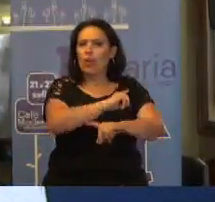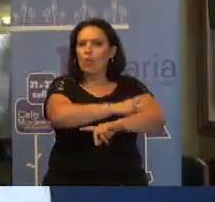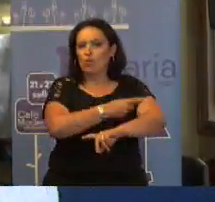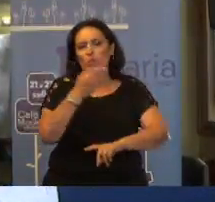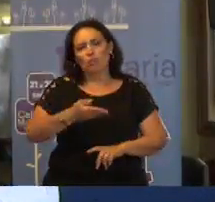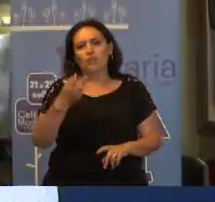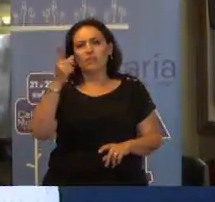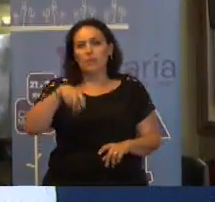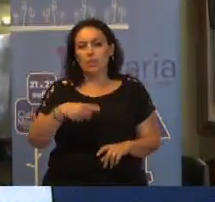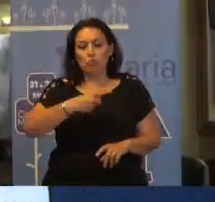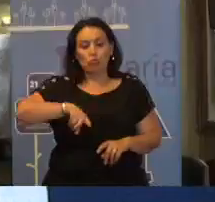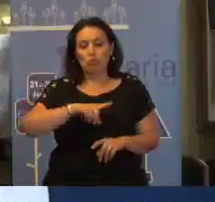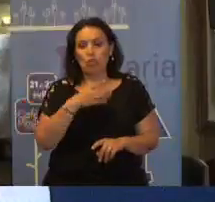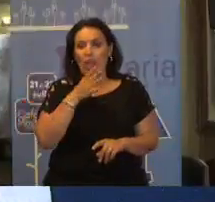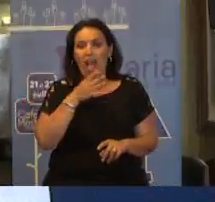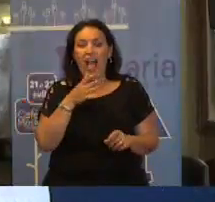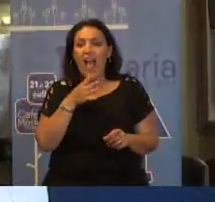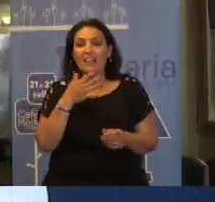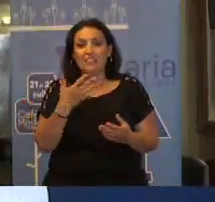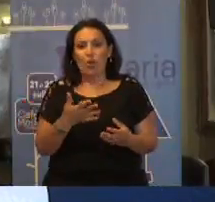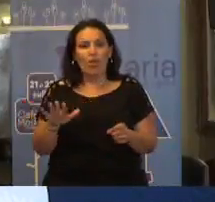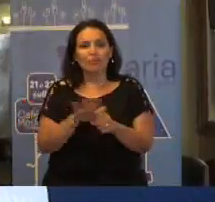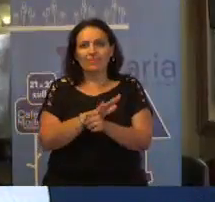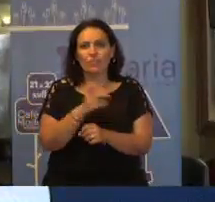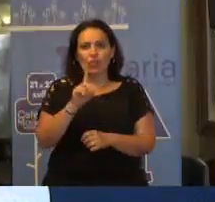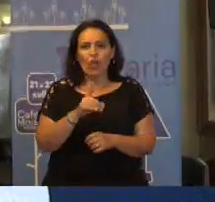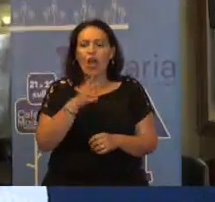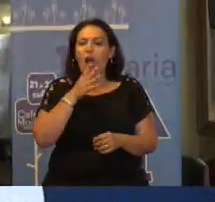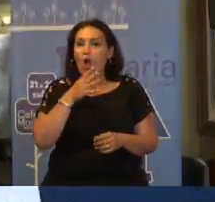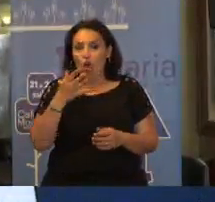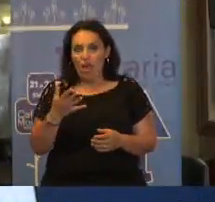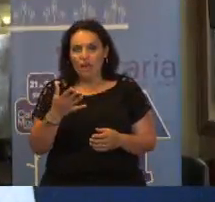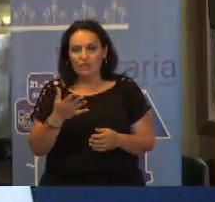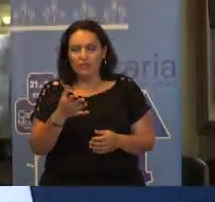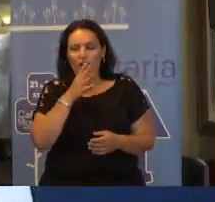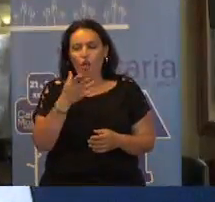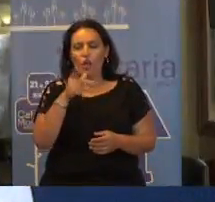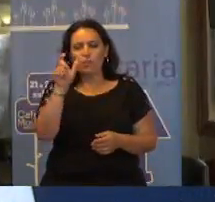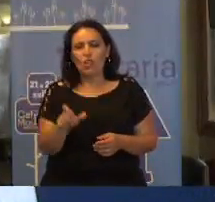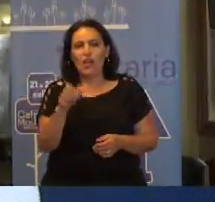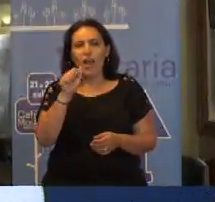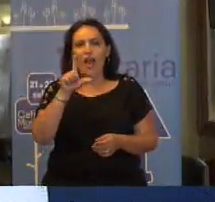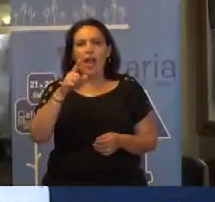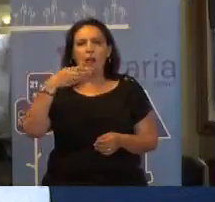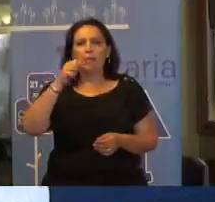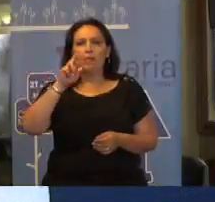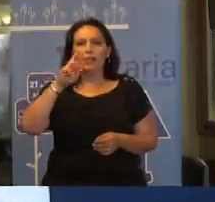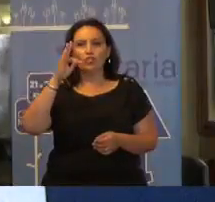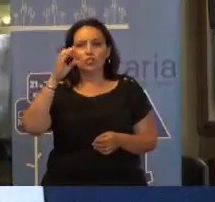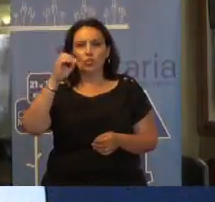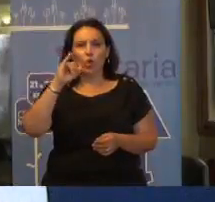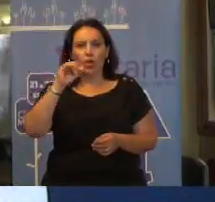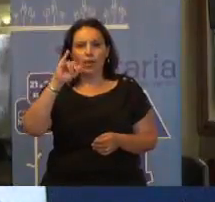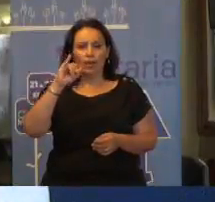temos implantación, pois tivemos a sorte de contar con Alberto Gibay, que foi adestrador do Pontevedra, e que se